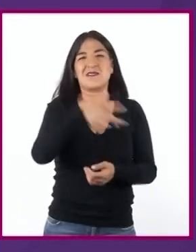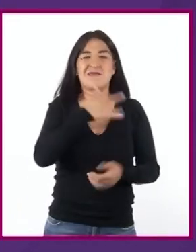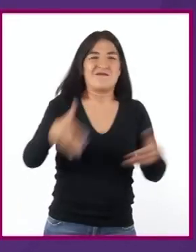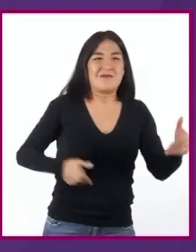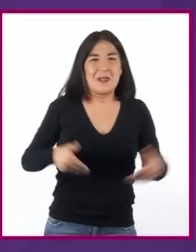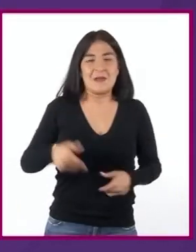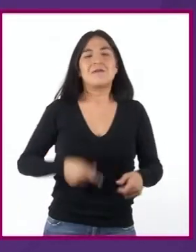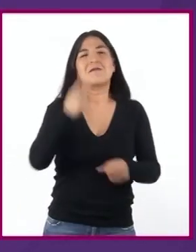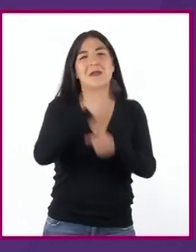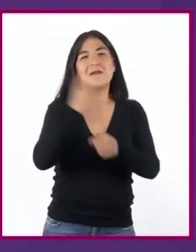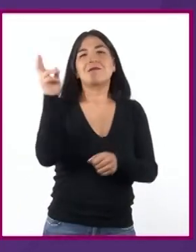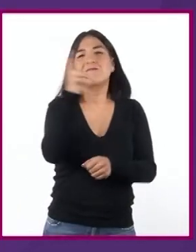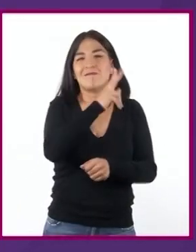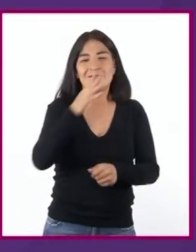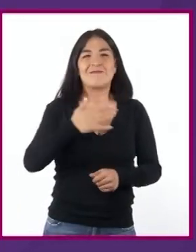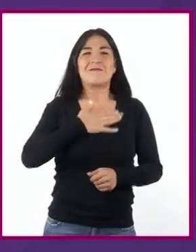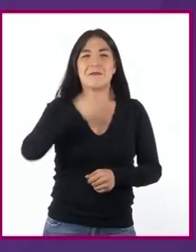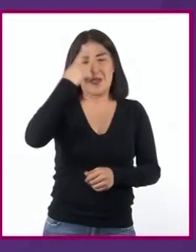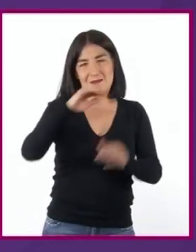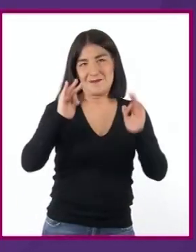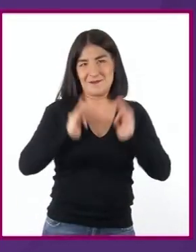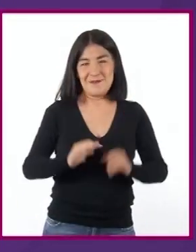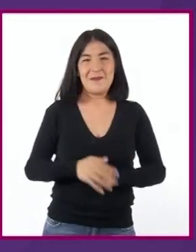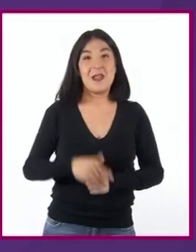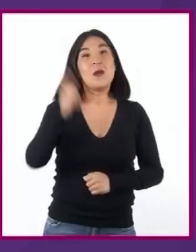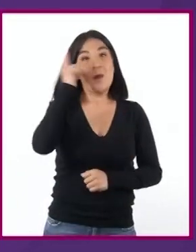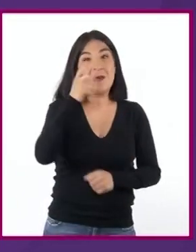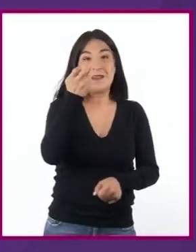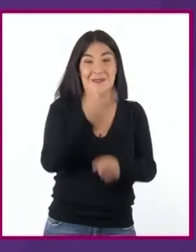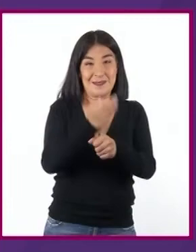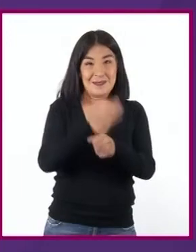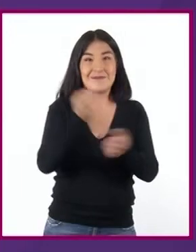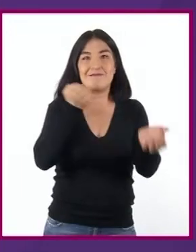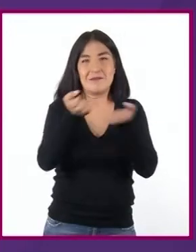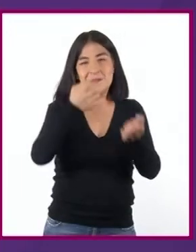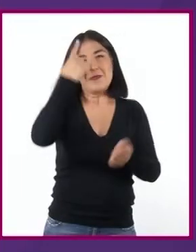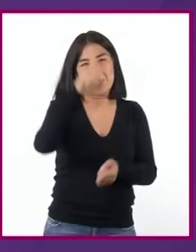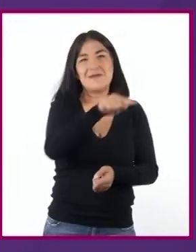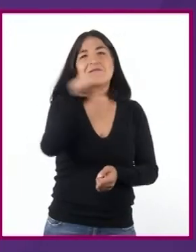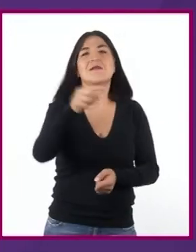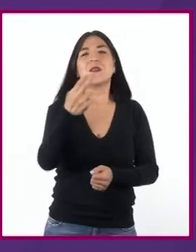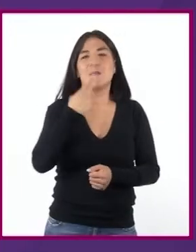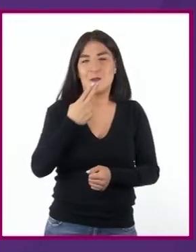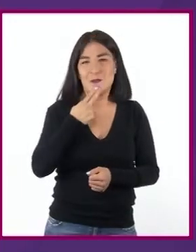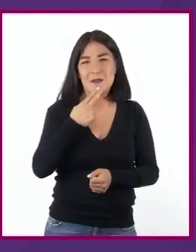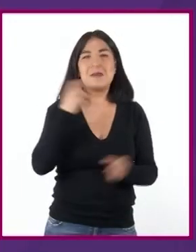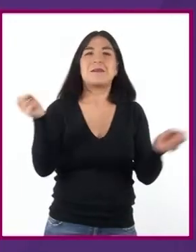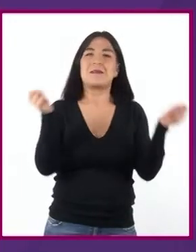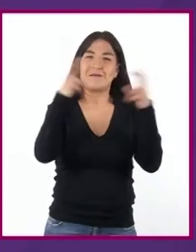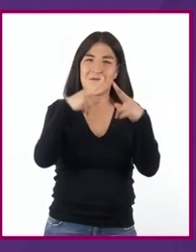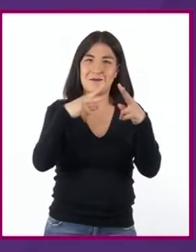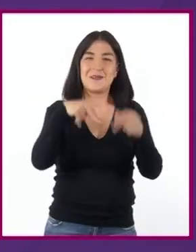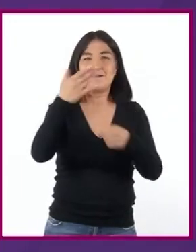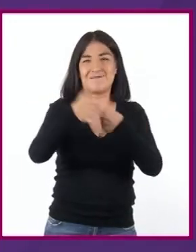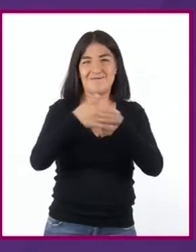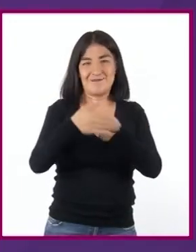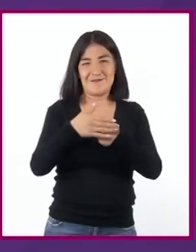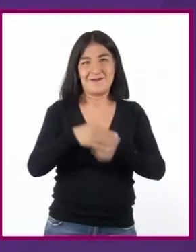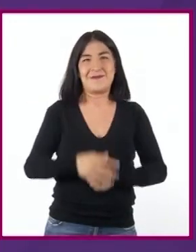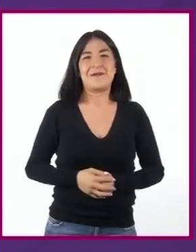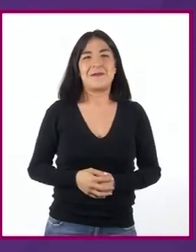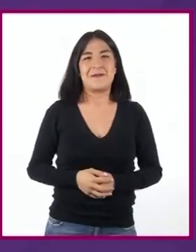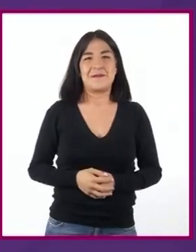irrita. Espero que este ejercicio te haya sido de utilidad y nos veremos en la próxima